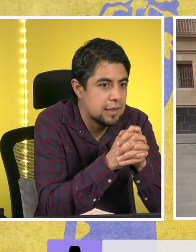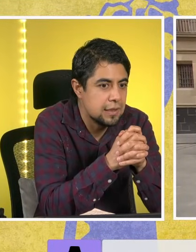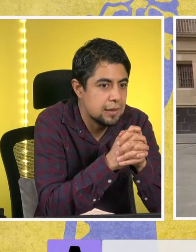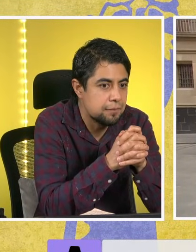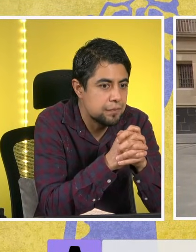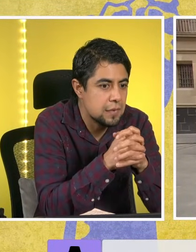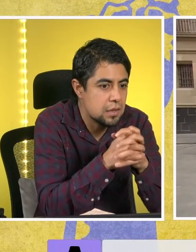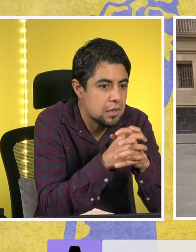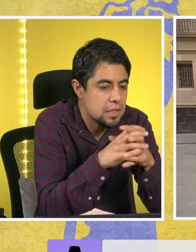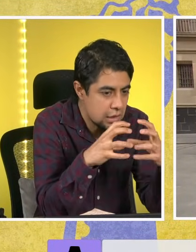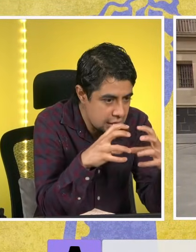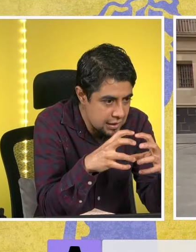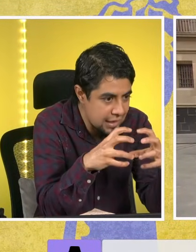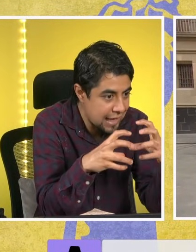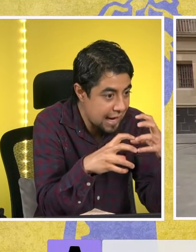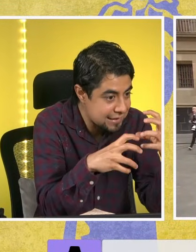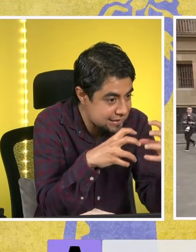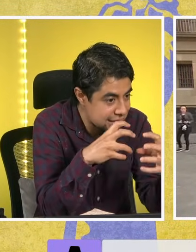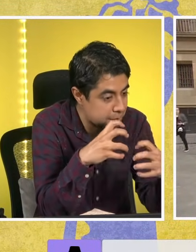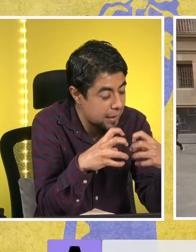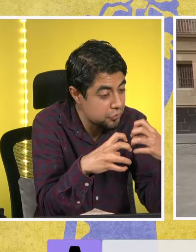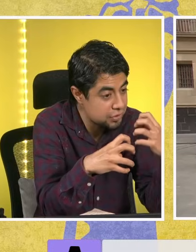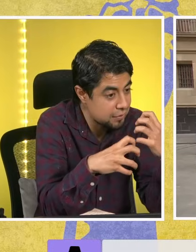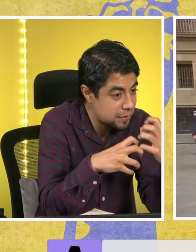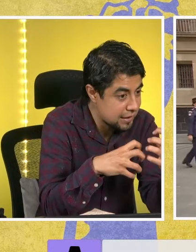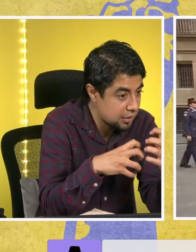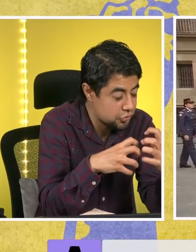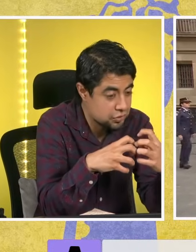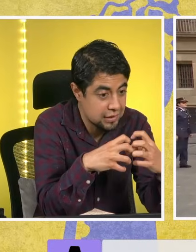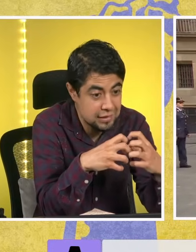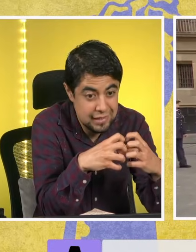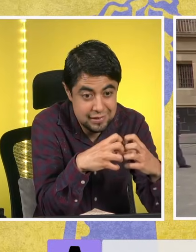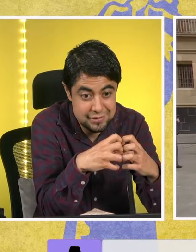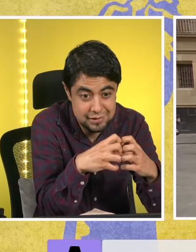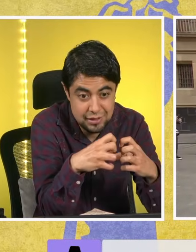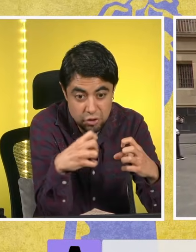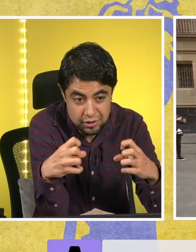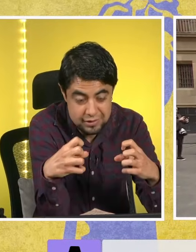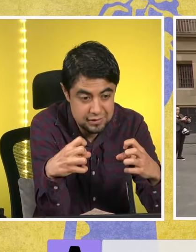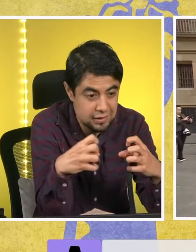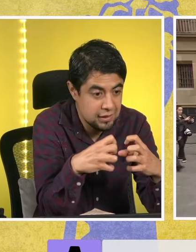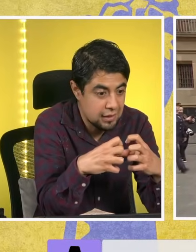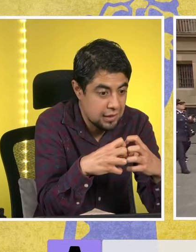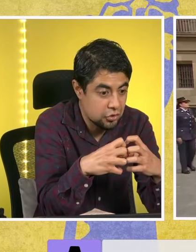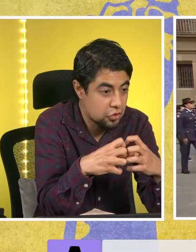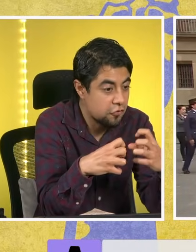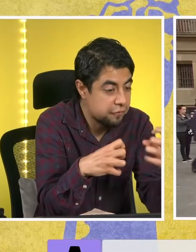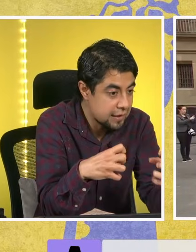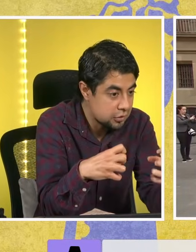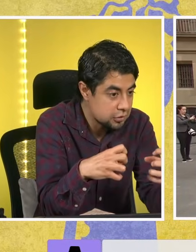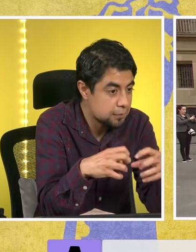Y así vamos a ver los estirones